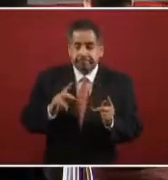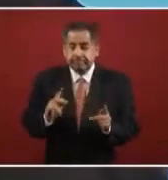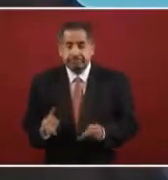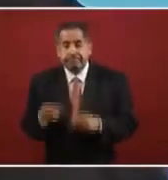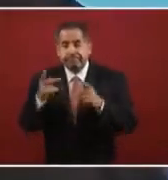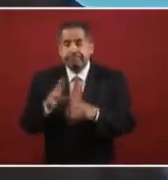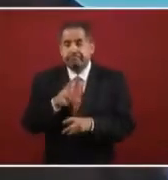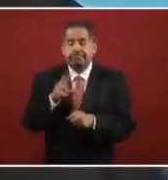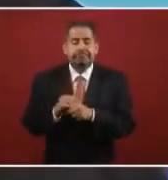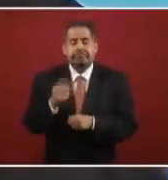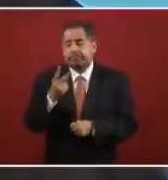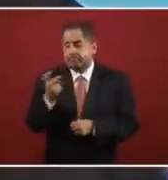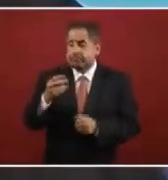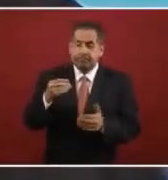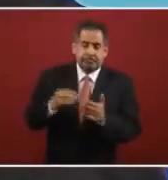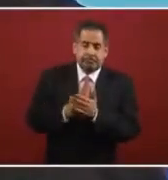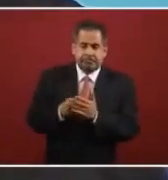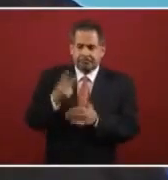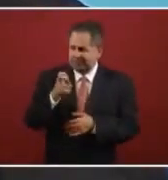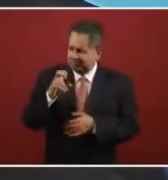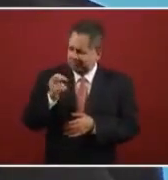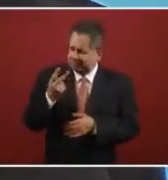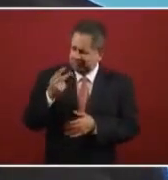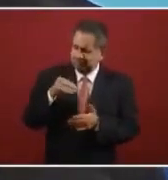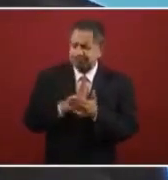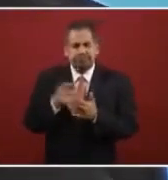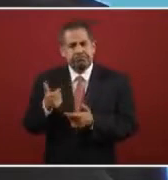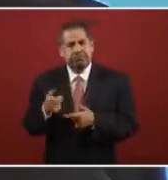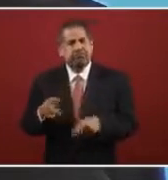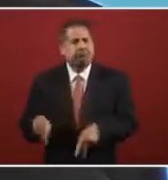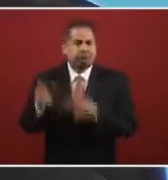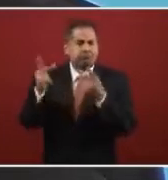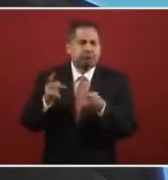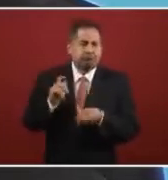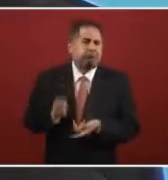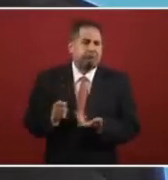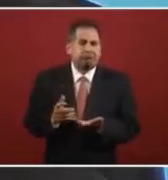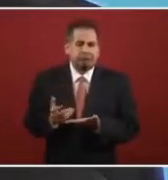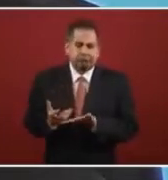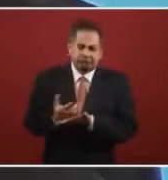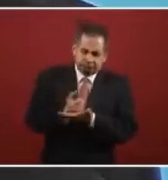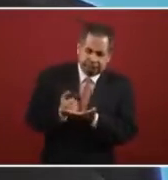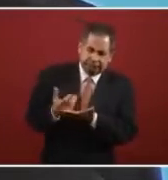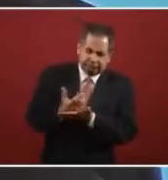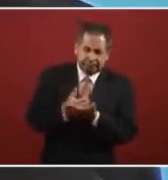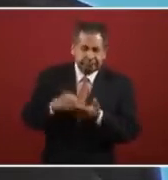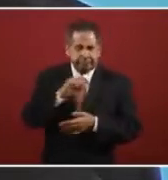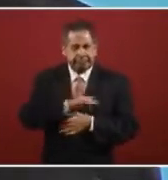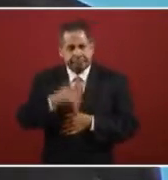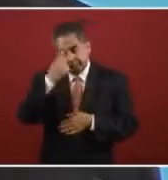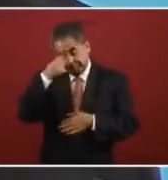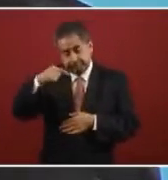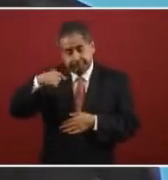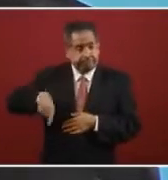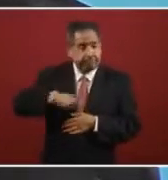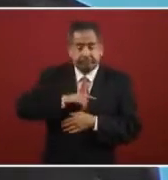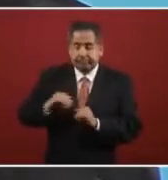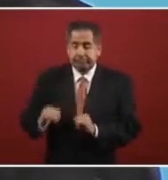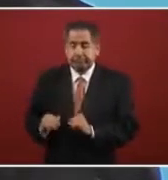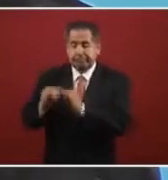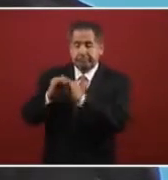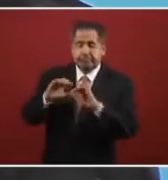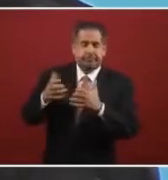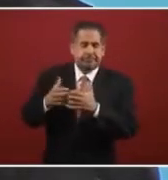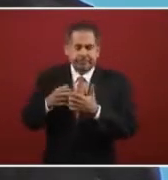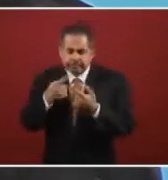reloj fue más de 200,000 pesos, 202,000 pesos. Entonces, como les comento, para el Instituto para devolver el pueblo robado